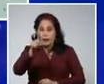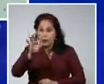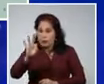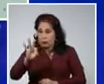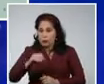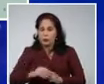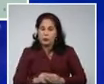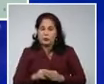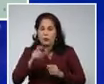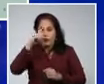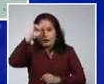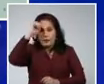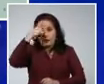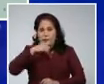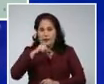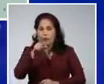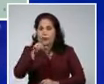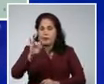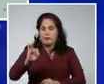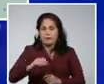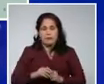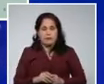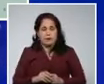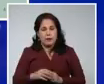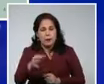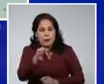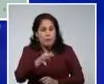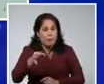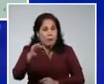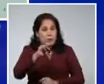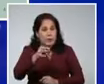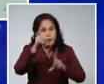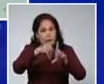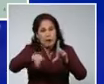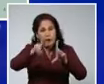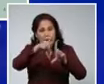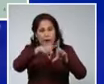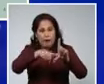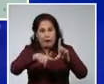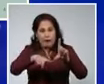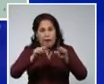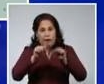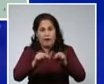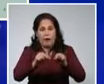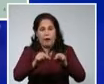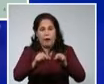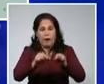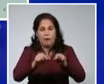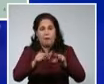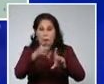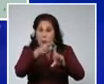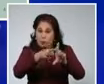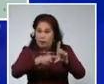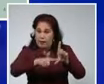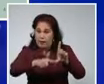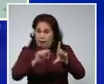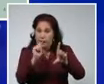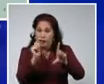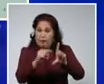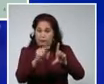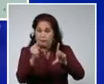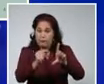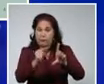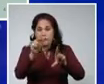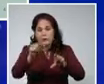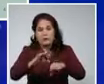La Lisa 17 y el municipio de Regla diagnostica, o del municipio de Regla se diagnostican